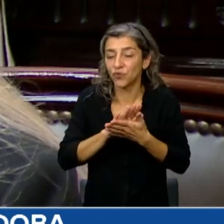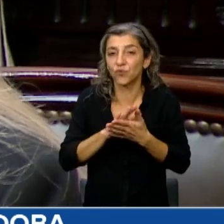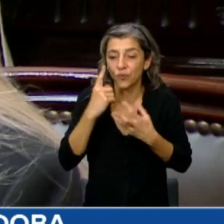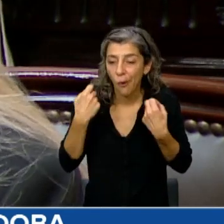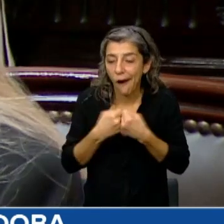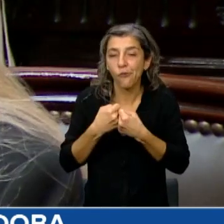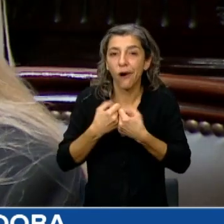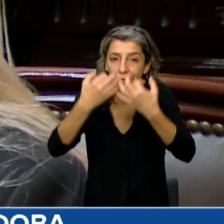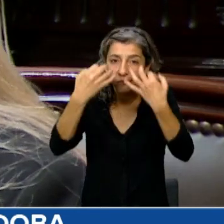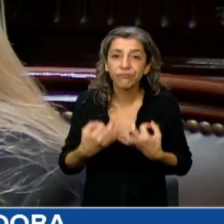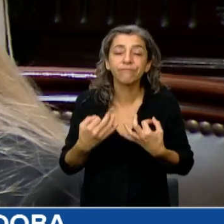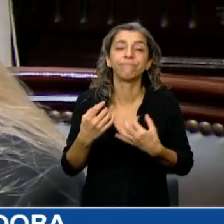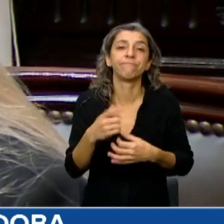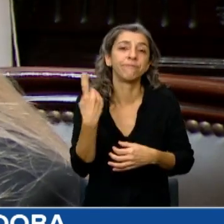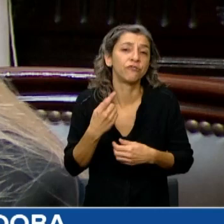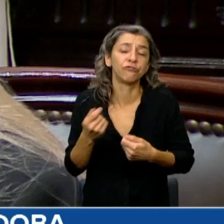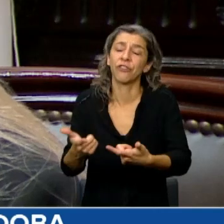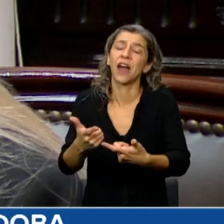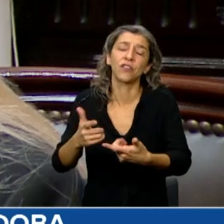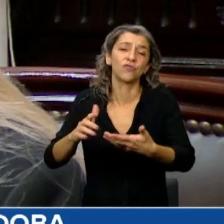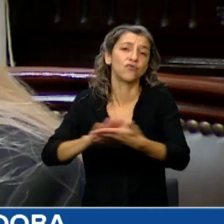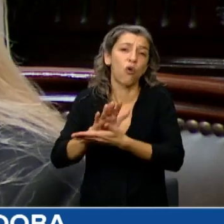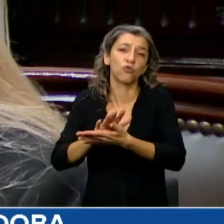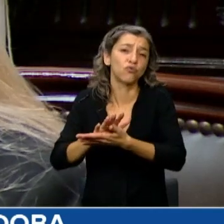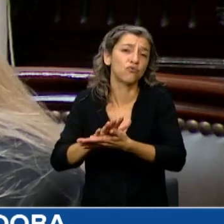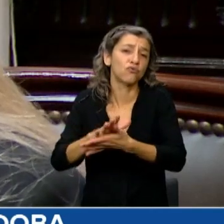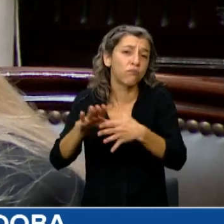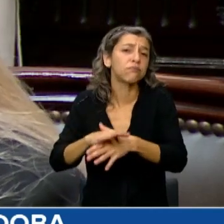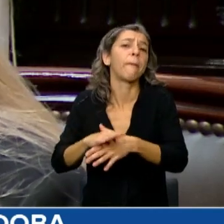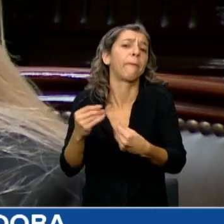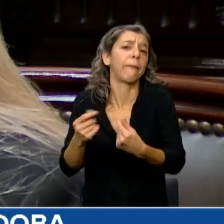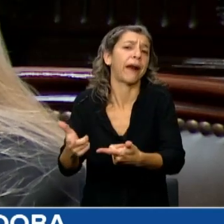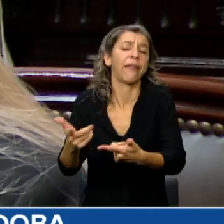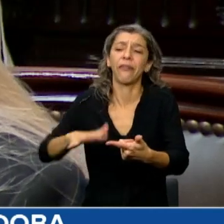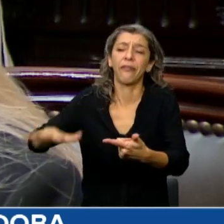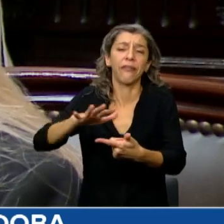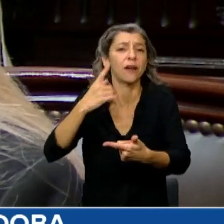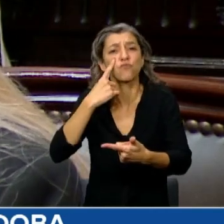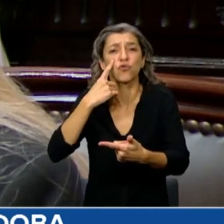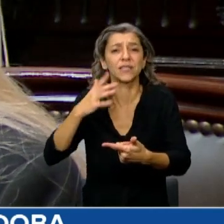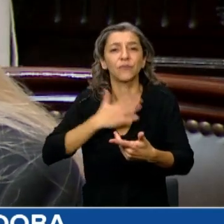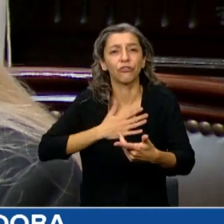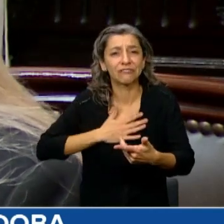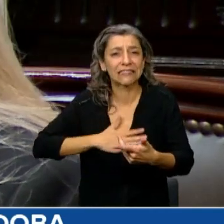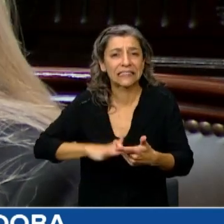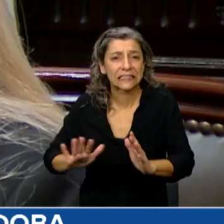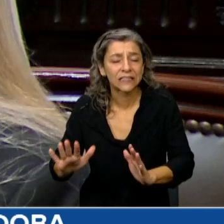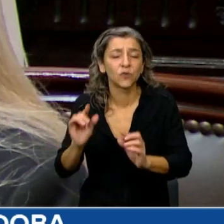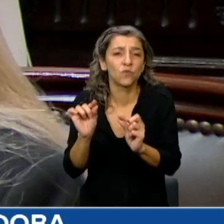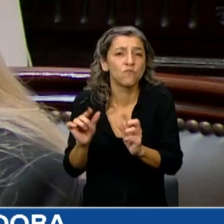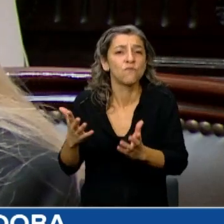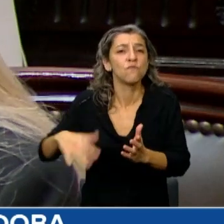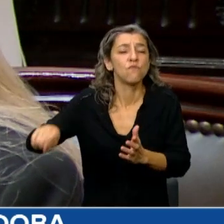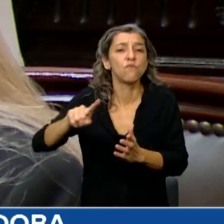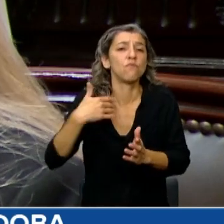este acuerdo y brindar una solución que le dé tranquilidad a estos municipios y que podamos